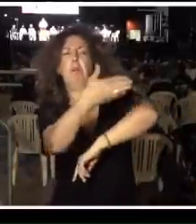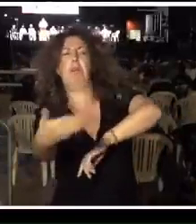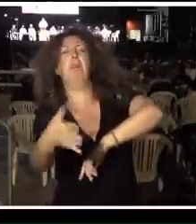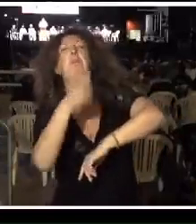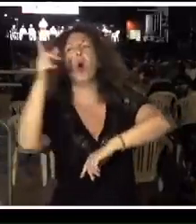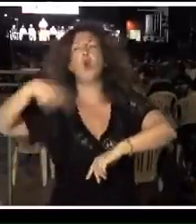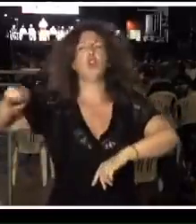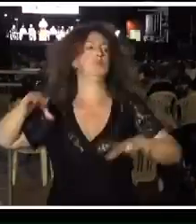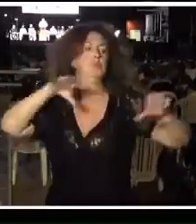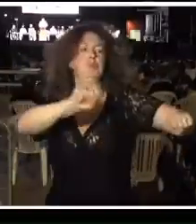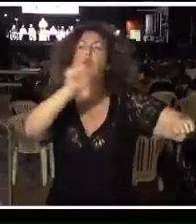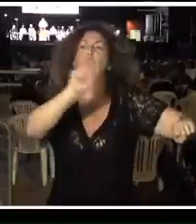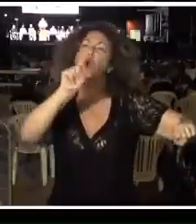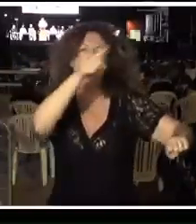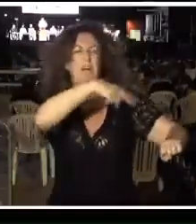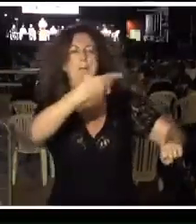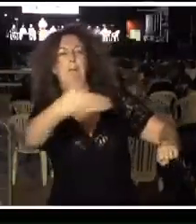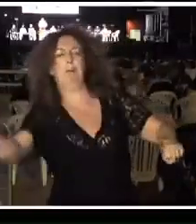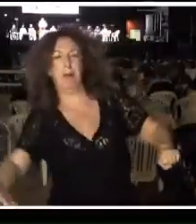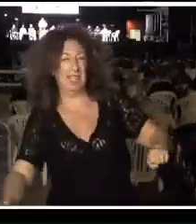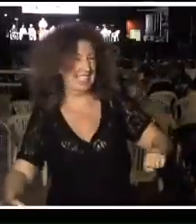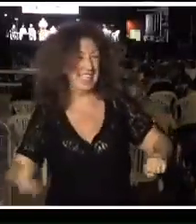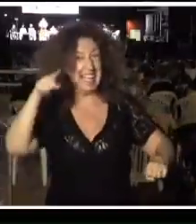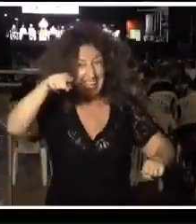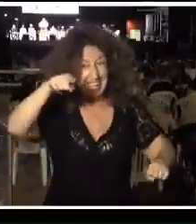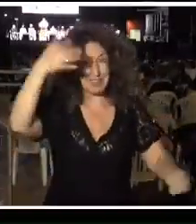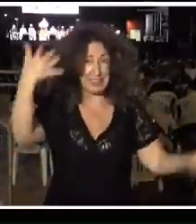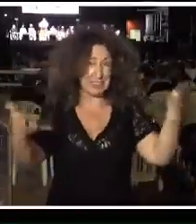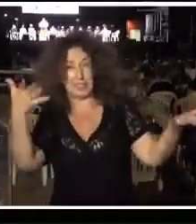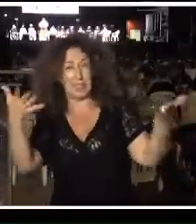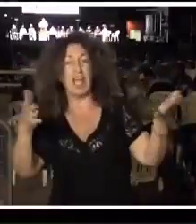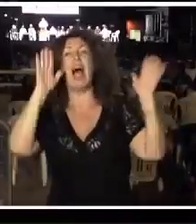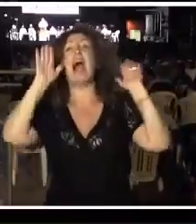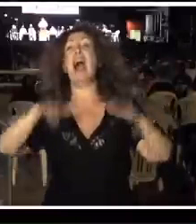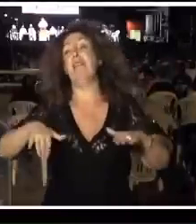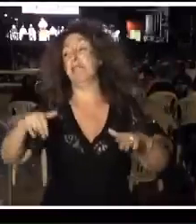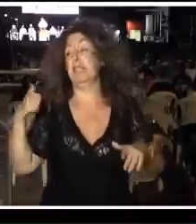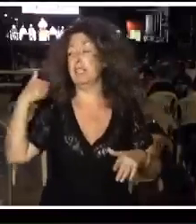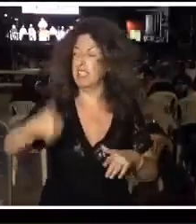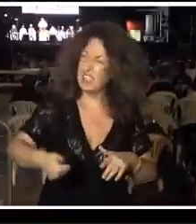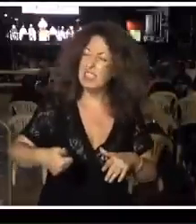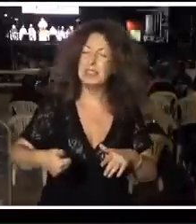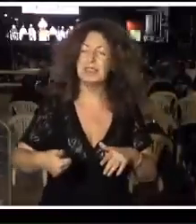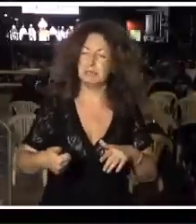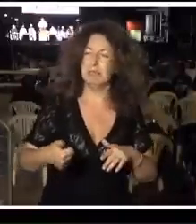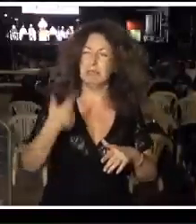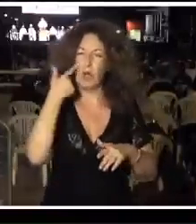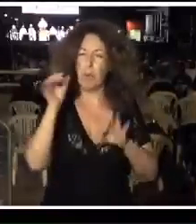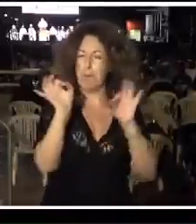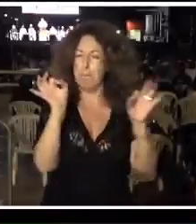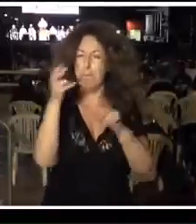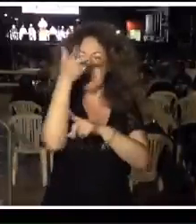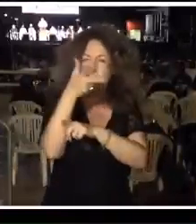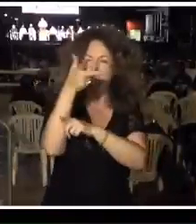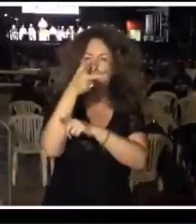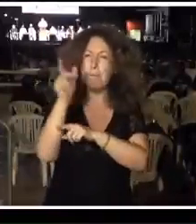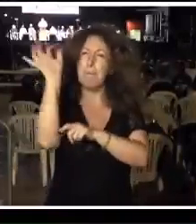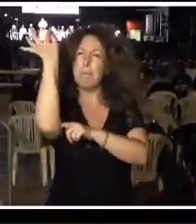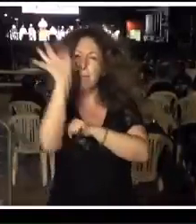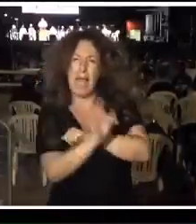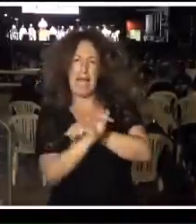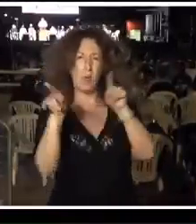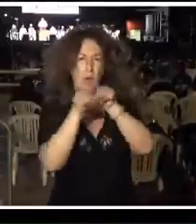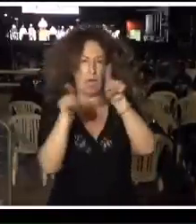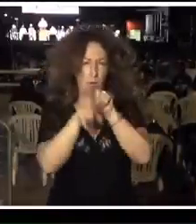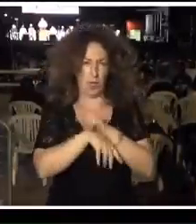Una desestabilización que desde hace tiempo sigue un guión criminal perfectamente organizado. Durante